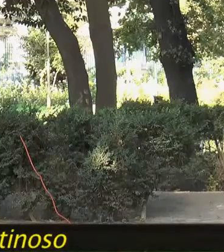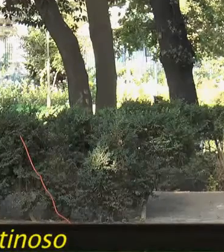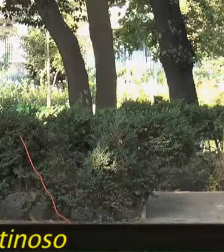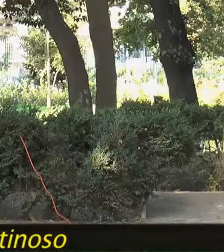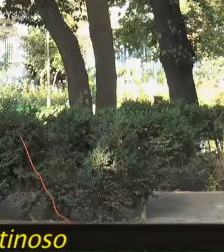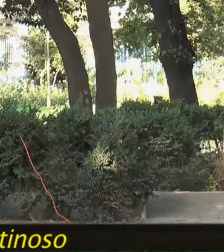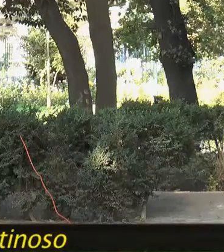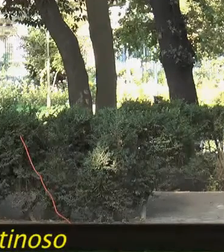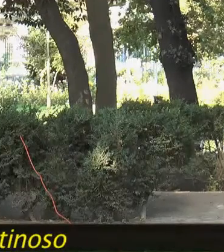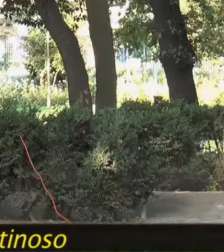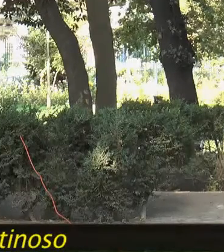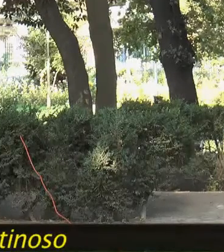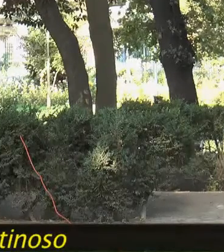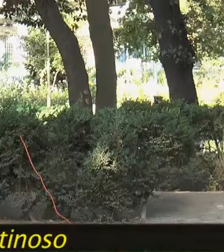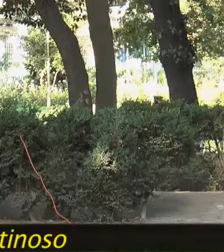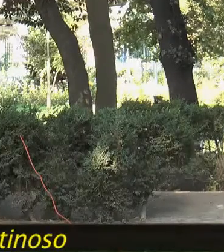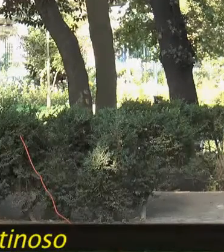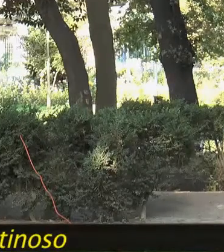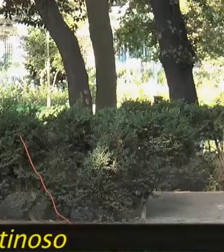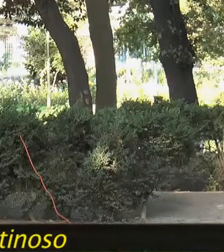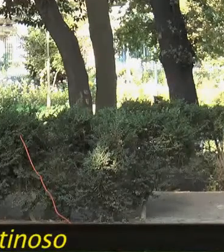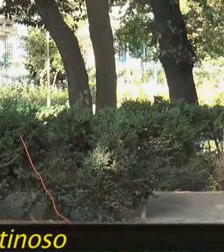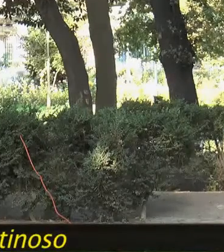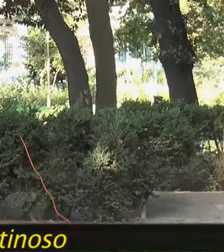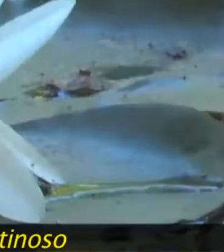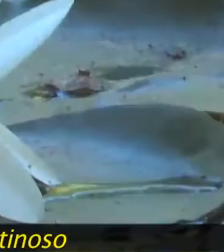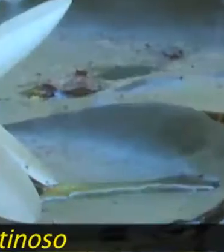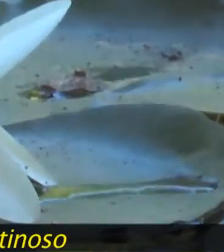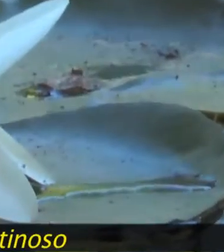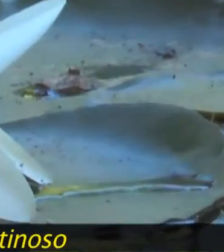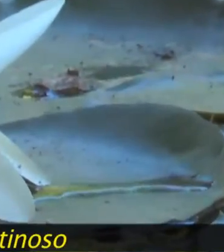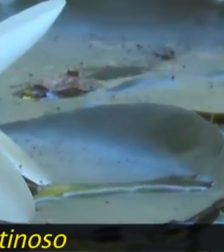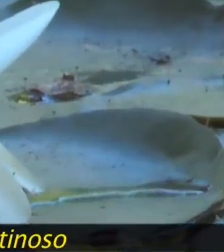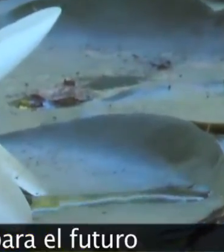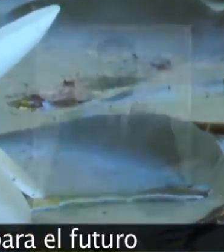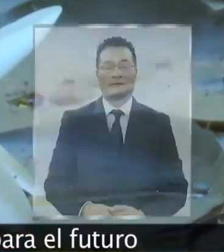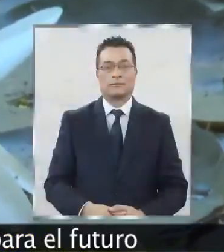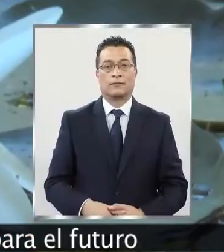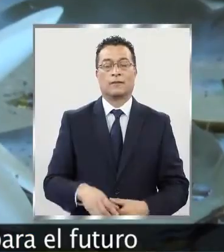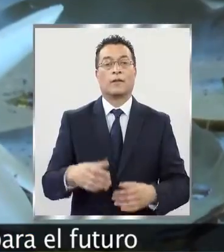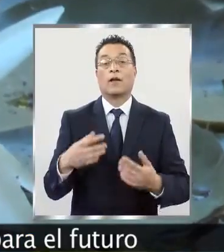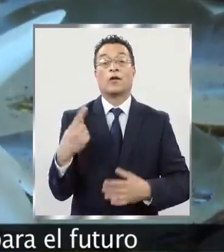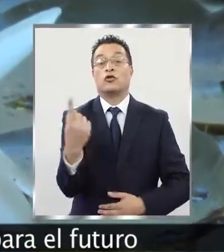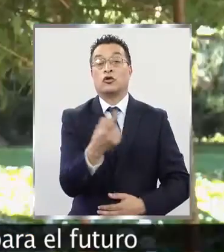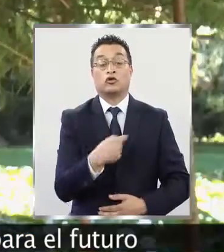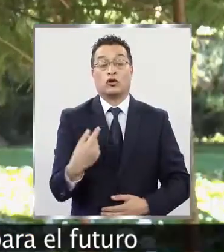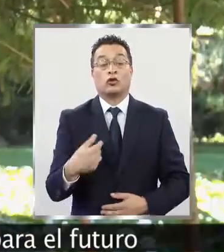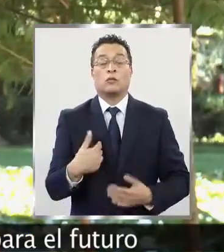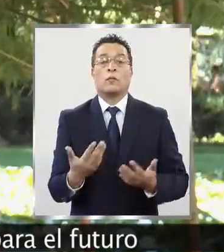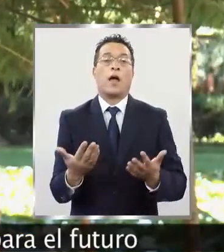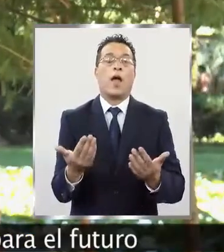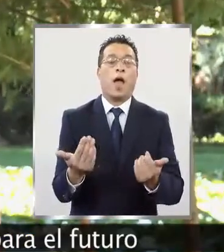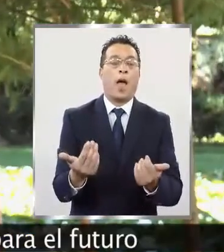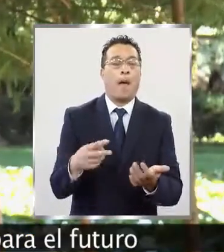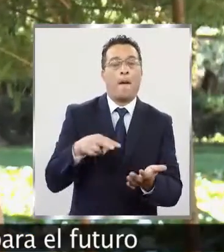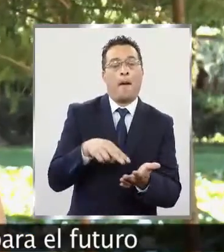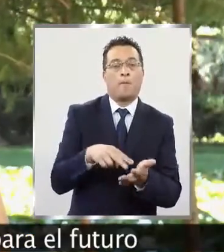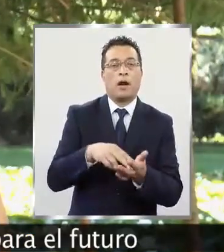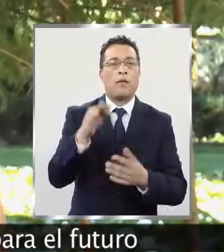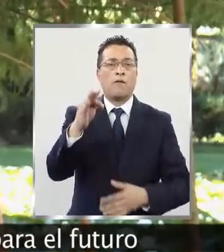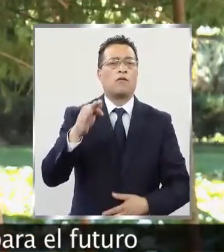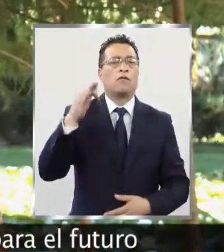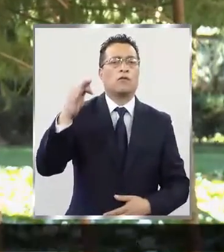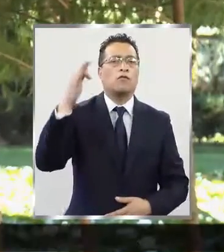que nosotros esperamos para el